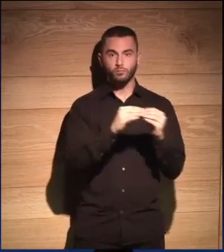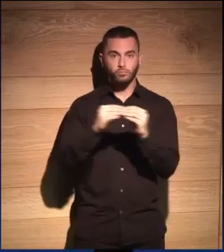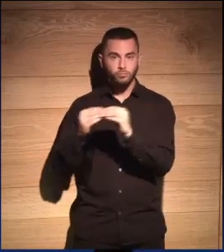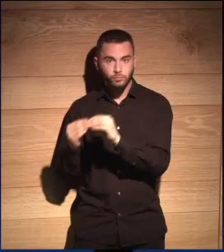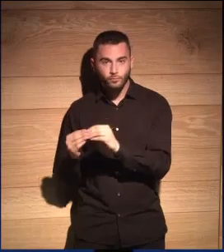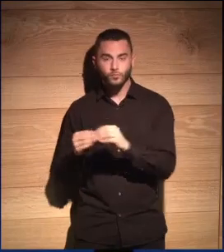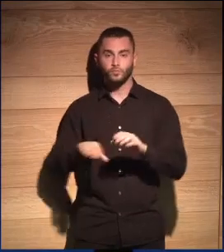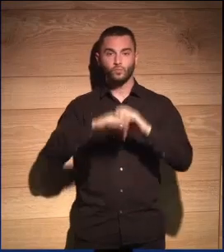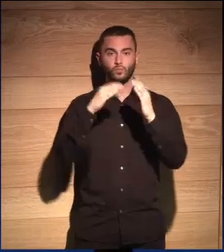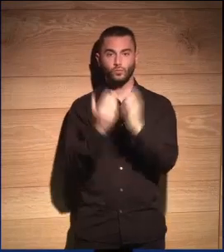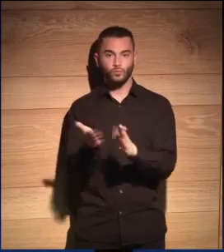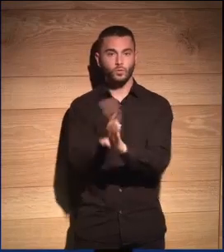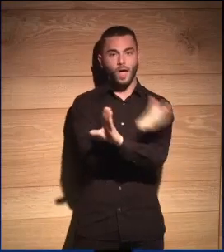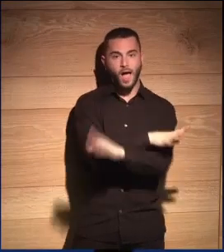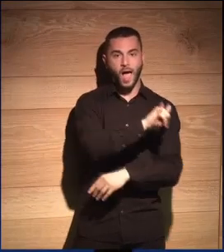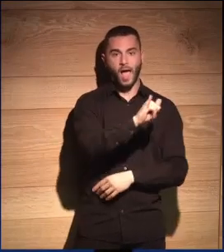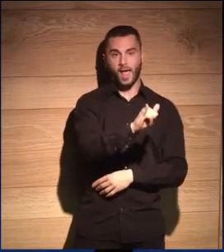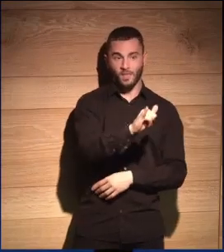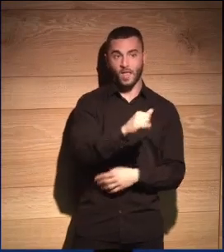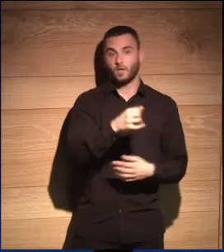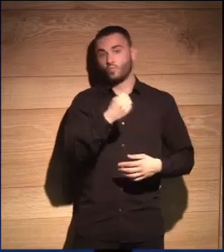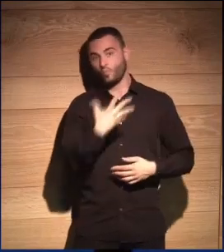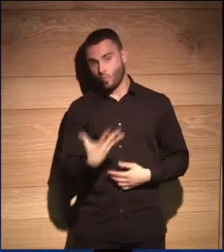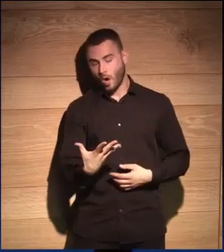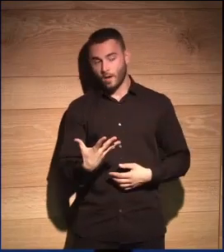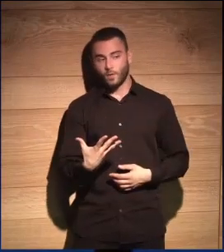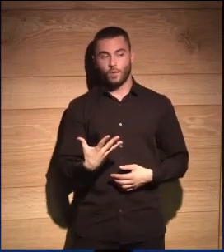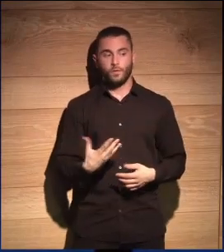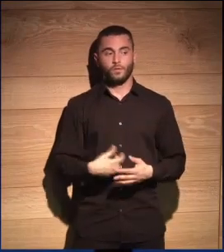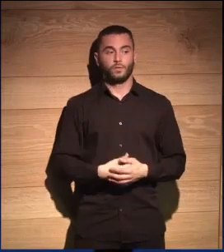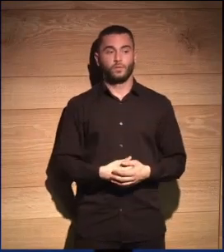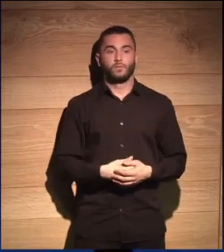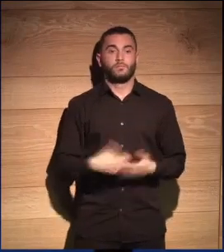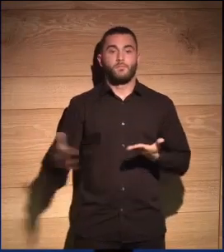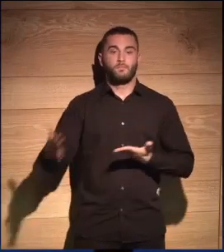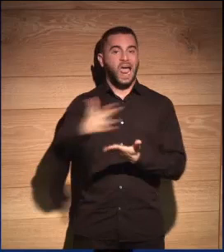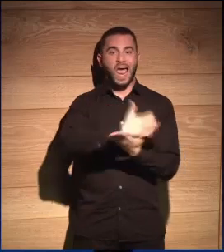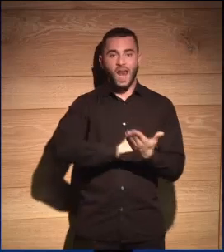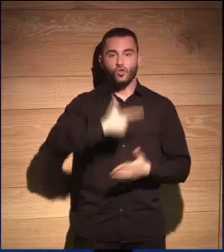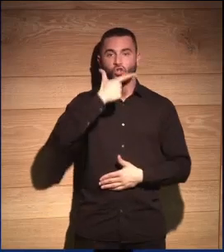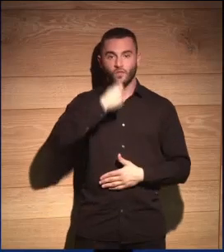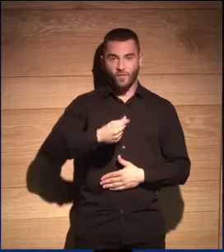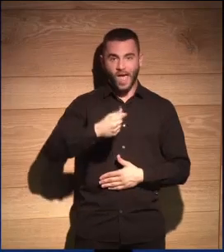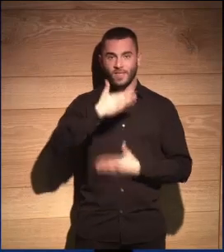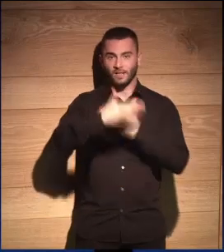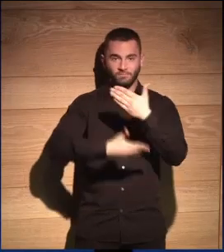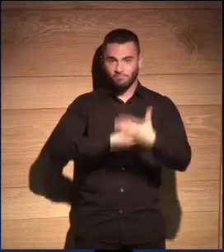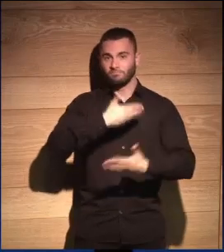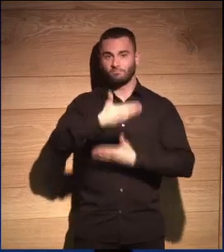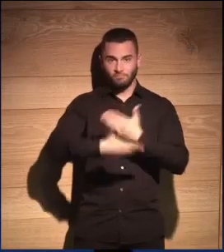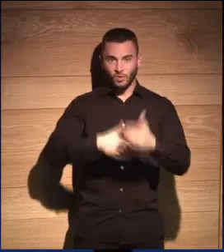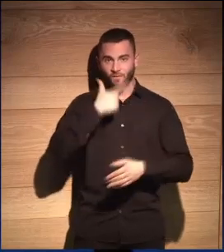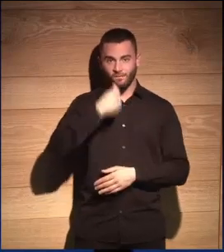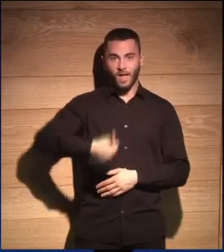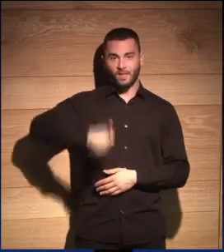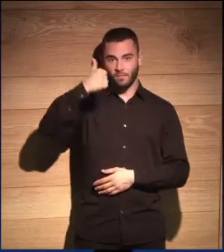universo preexistente, hombre, es una facilidad para todos, para desarrollar, porque ya tienes mucha base hecha,